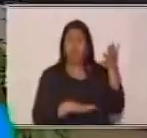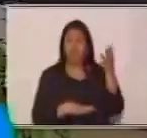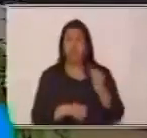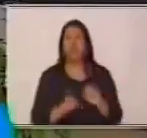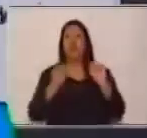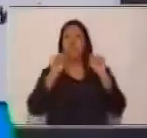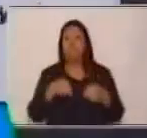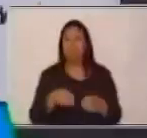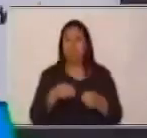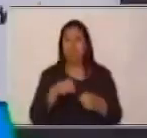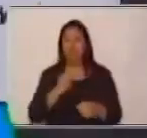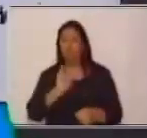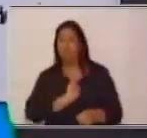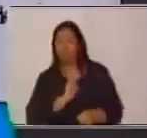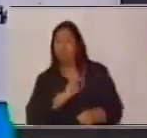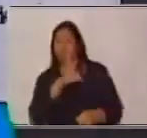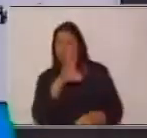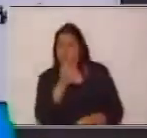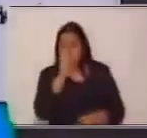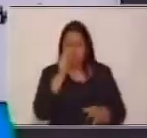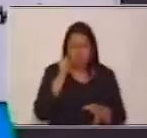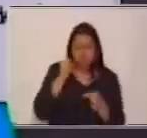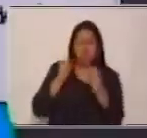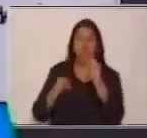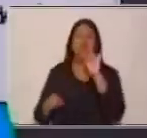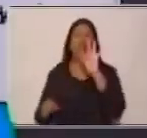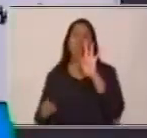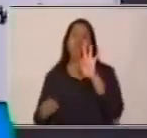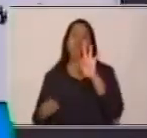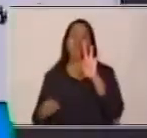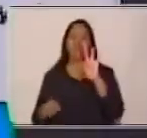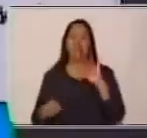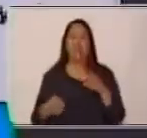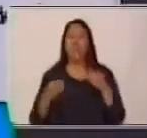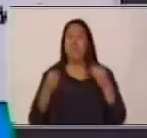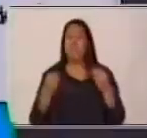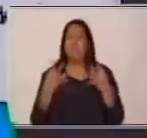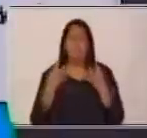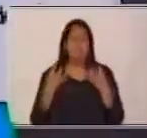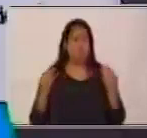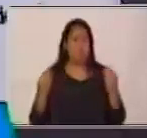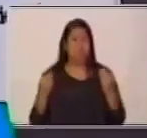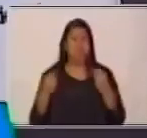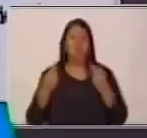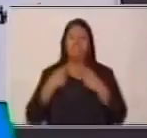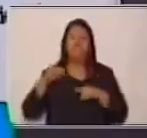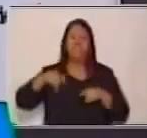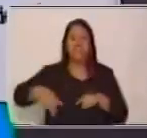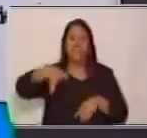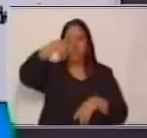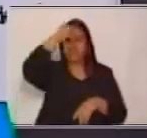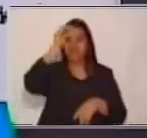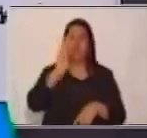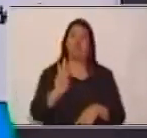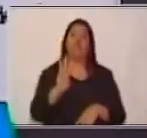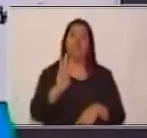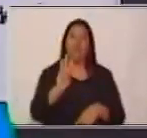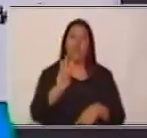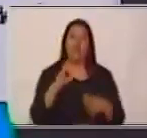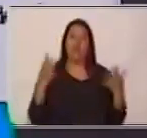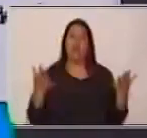tres, existen infinidad, pero en este momento vamos a ver únicamente tres: metáfora, comparación e imagen.